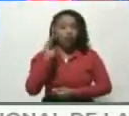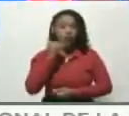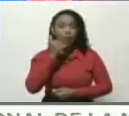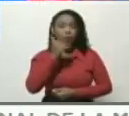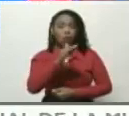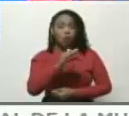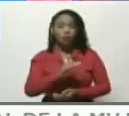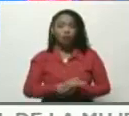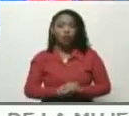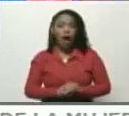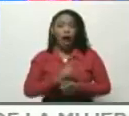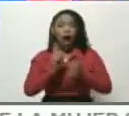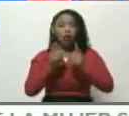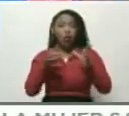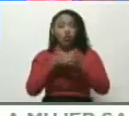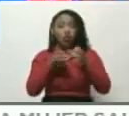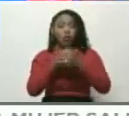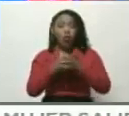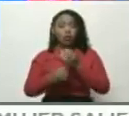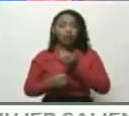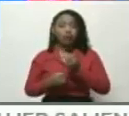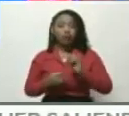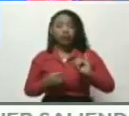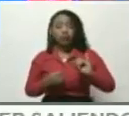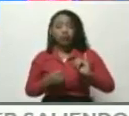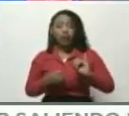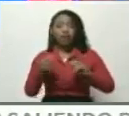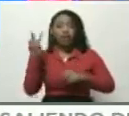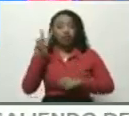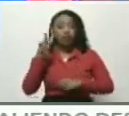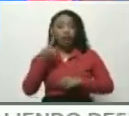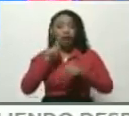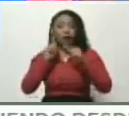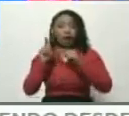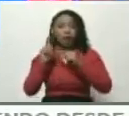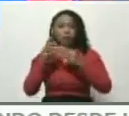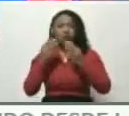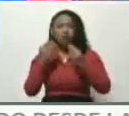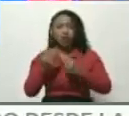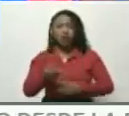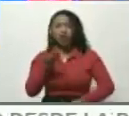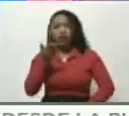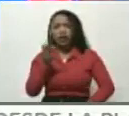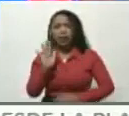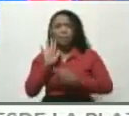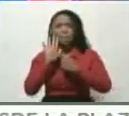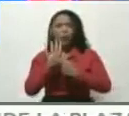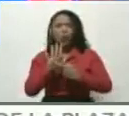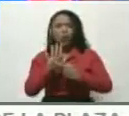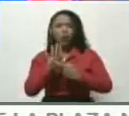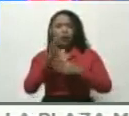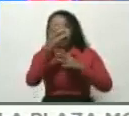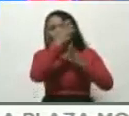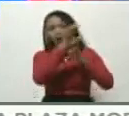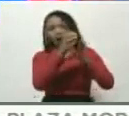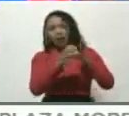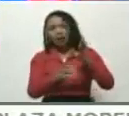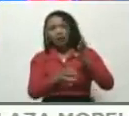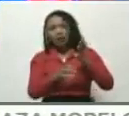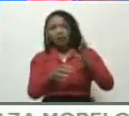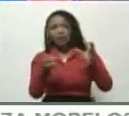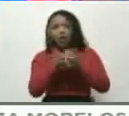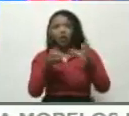algunos partidos de la izquierda venezolana, es muy importante resaltar la caracterización del